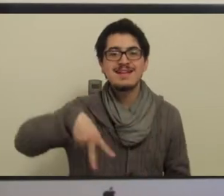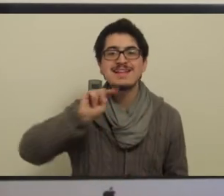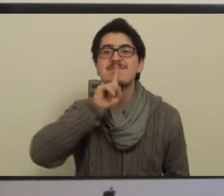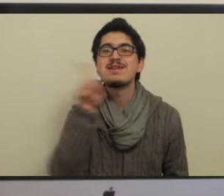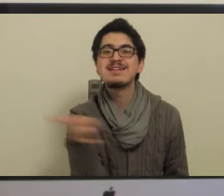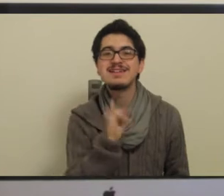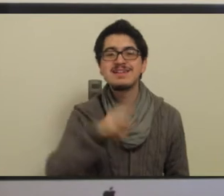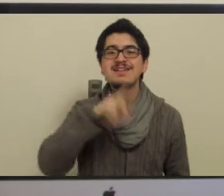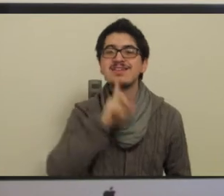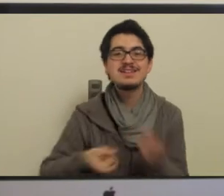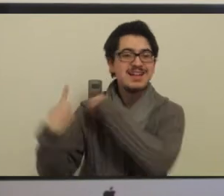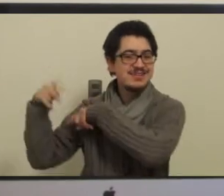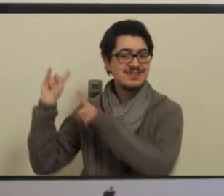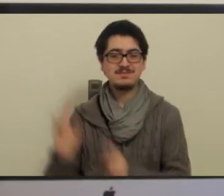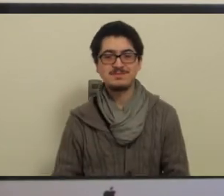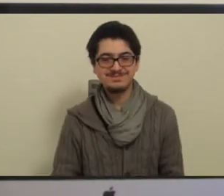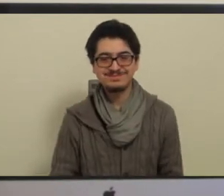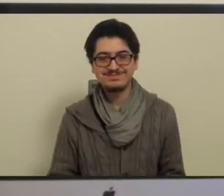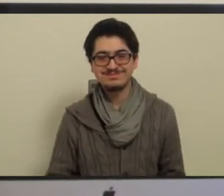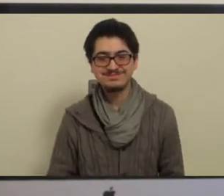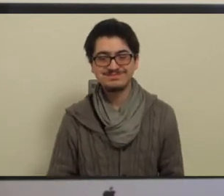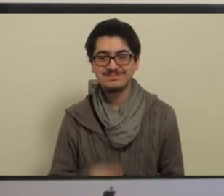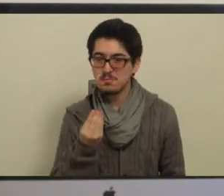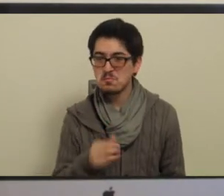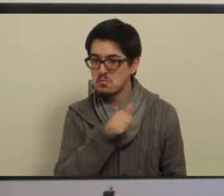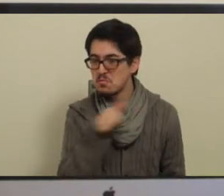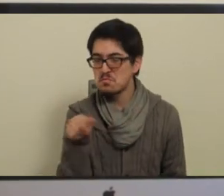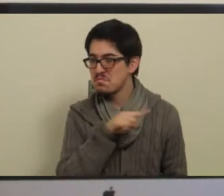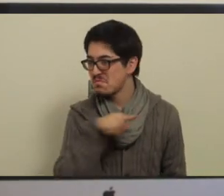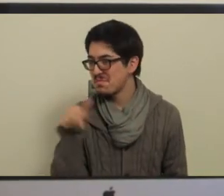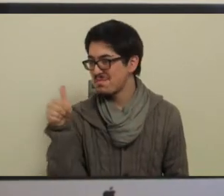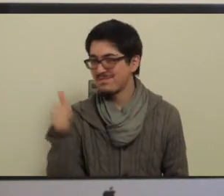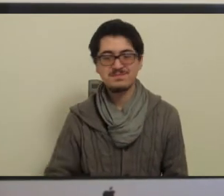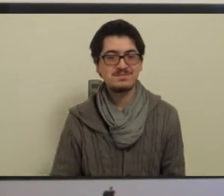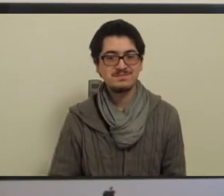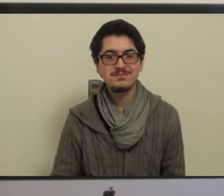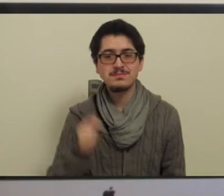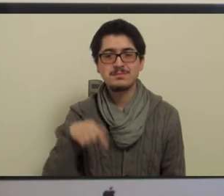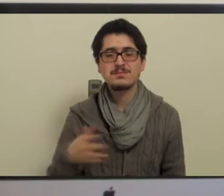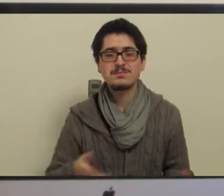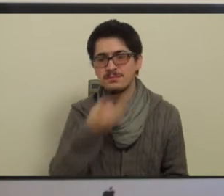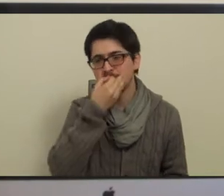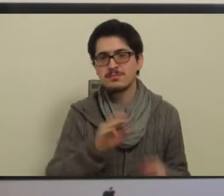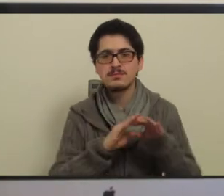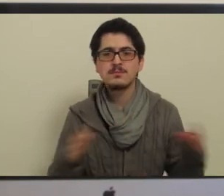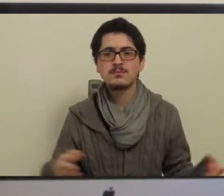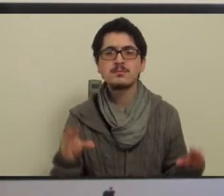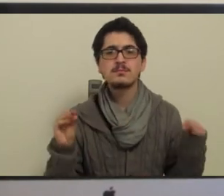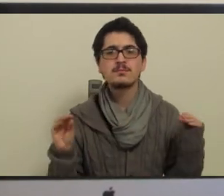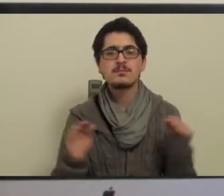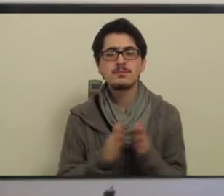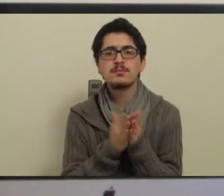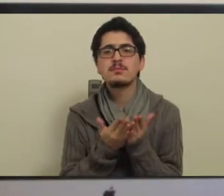Bienvenidos a un nuevo capítulo de, ya lo saben, Inversionista de Historias. Espero que estén muy bien y que tengan una semana genial. El día de hoy, como dice el